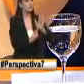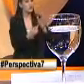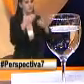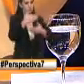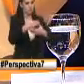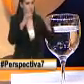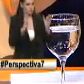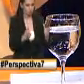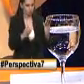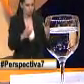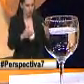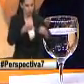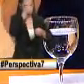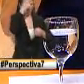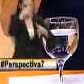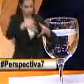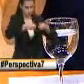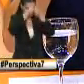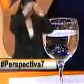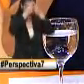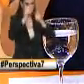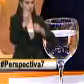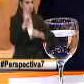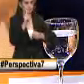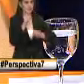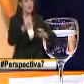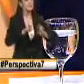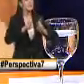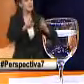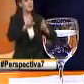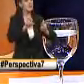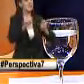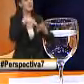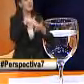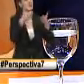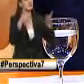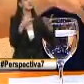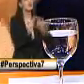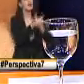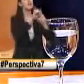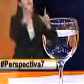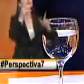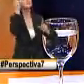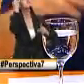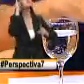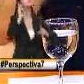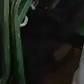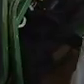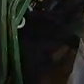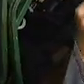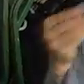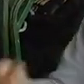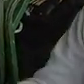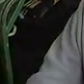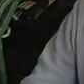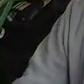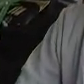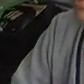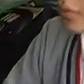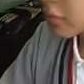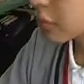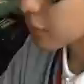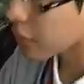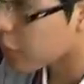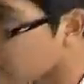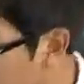de conocimientos, sino permitir que el estudiante libere su ingenio, libere sus capacidades. Según datos del Ministerio